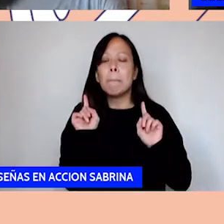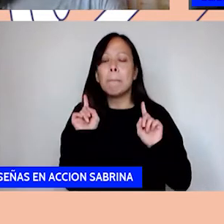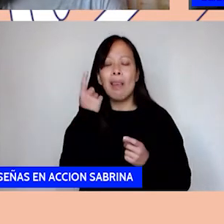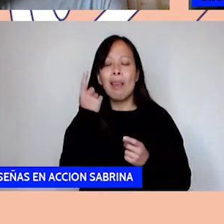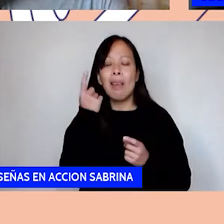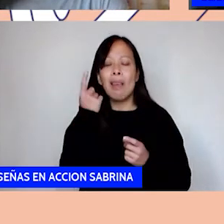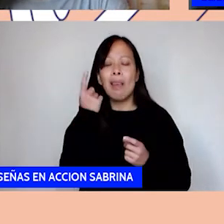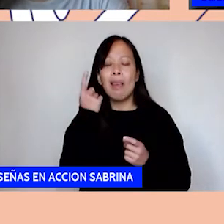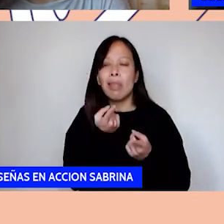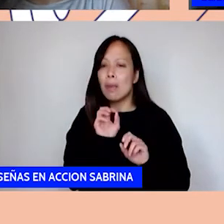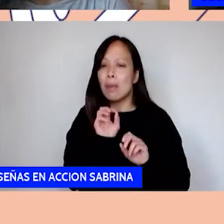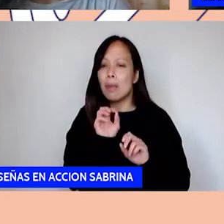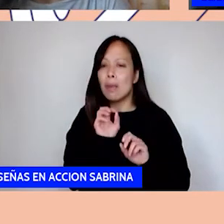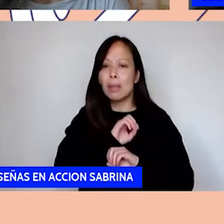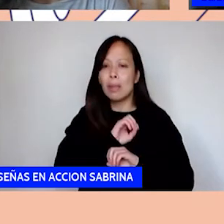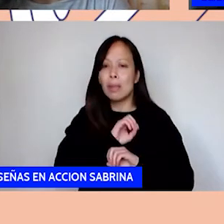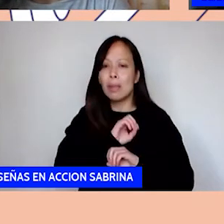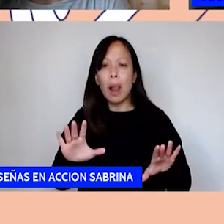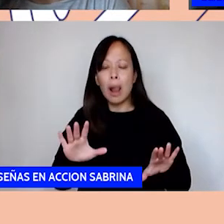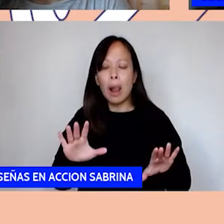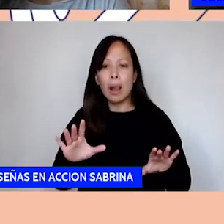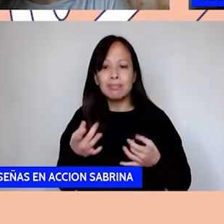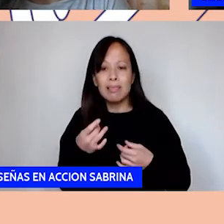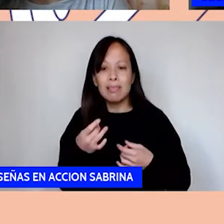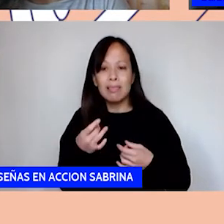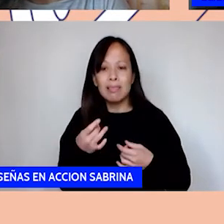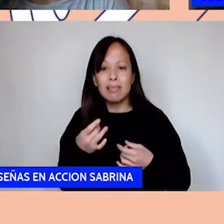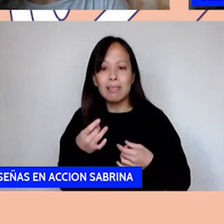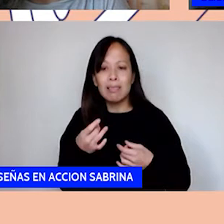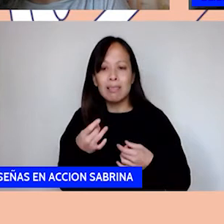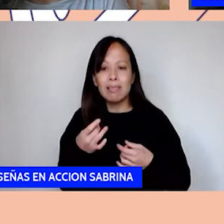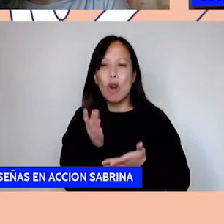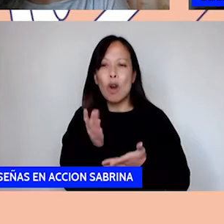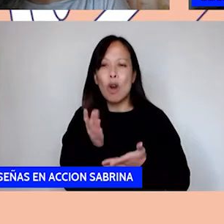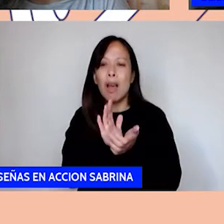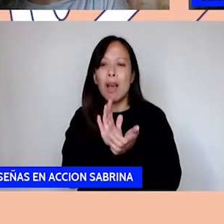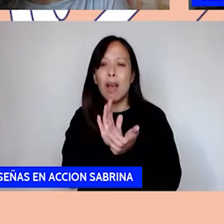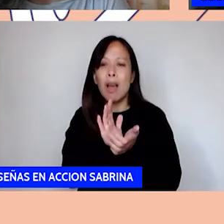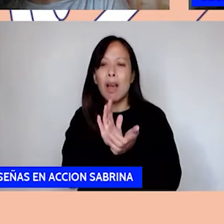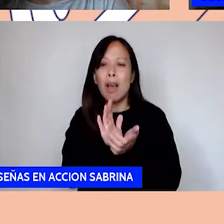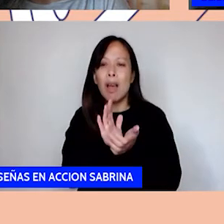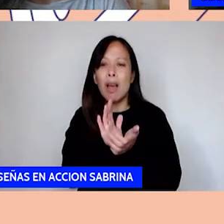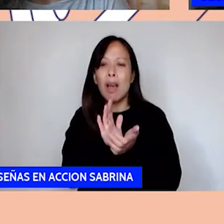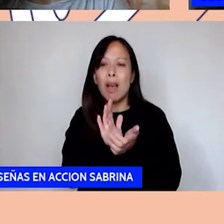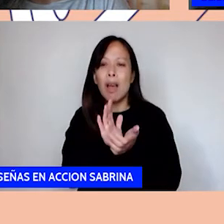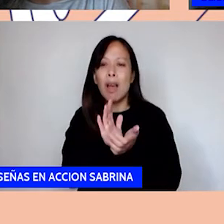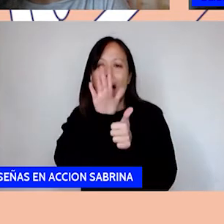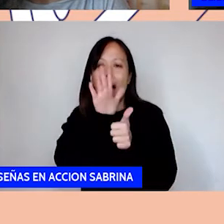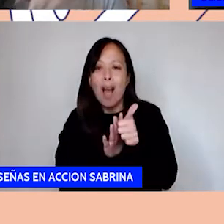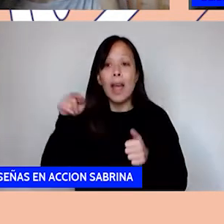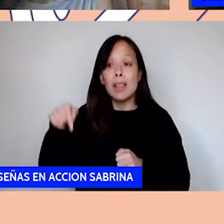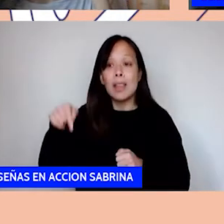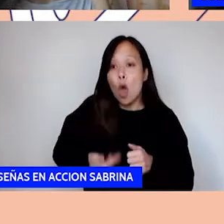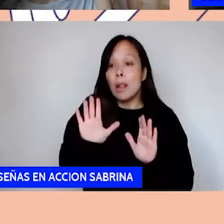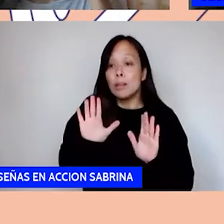En el sur global tienen que ver más con normalización de las prácticas, porque muchas veces las mujeres dicen, bueno, sí, está bien, pero eso no es lo importante. O sea,